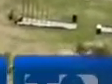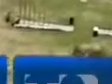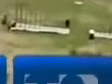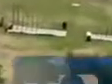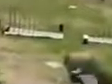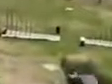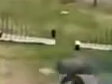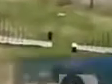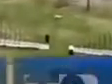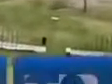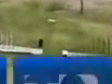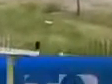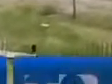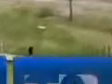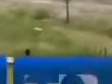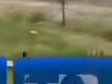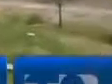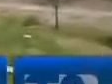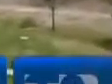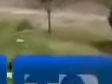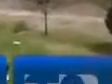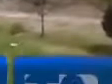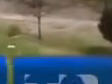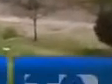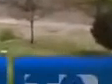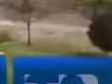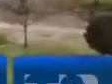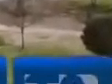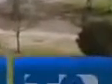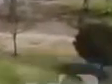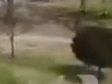98.7 en El Oro y la 100.1 FM en la ciudad de Cuenca.